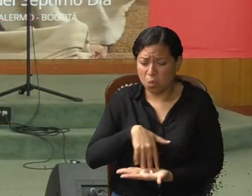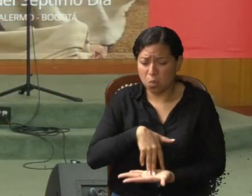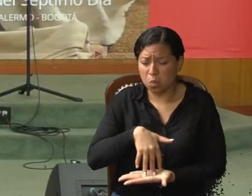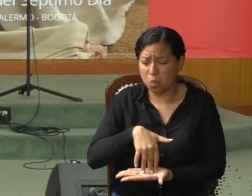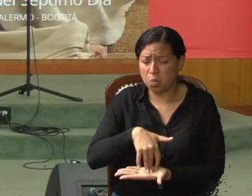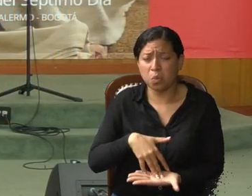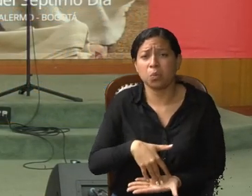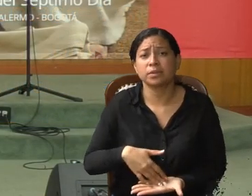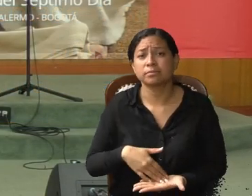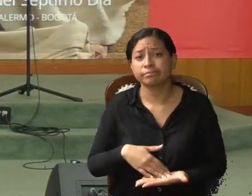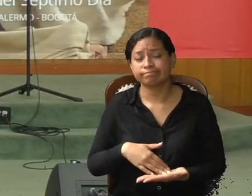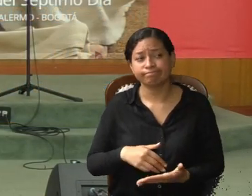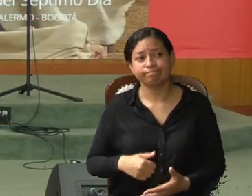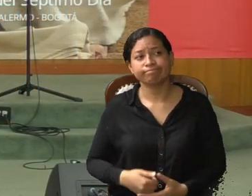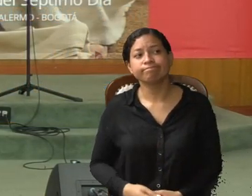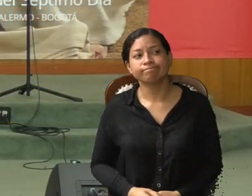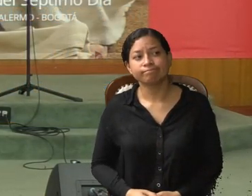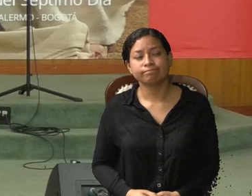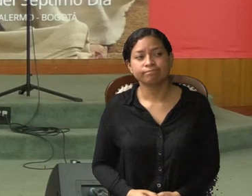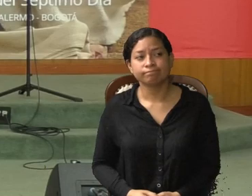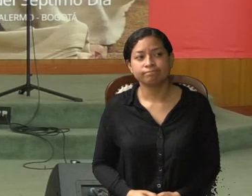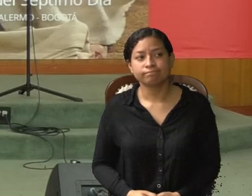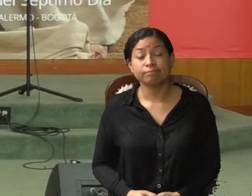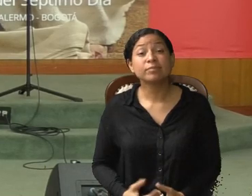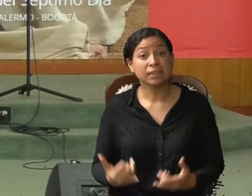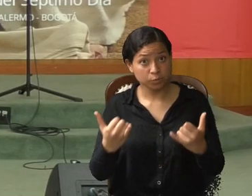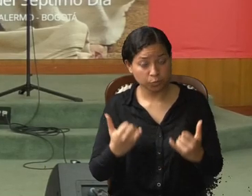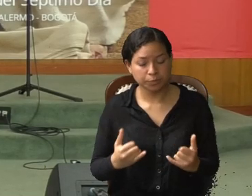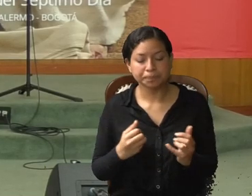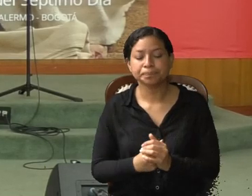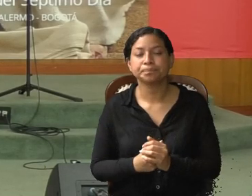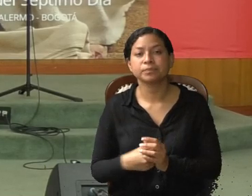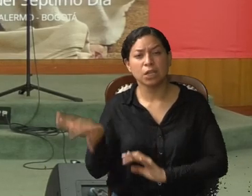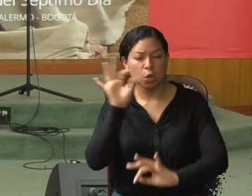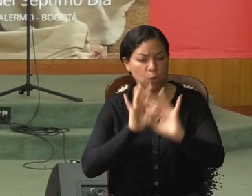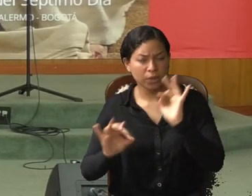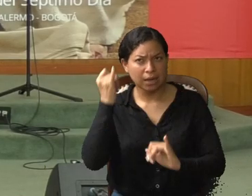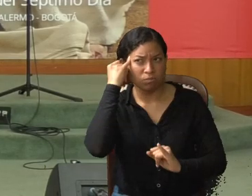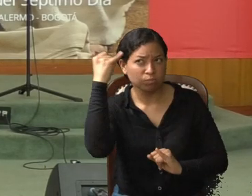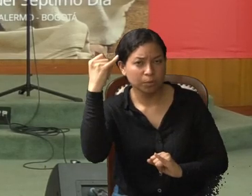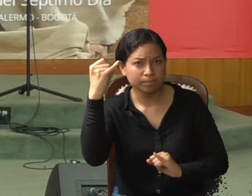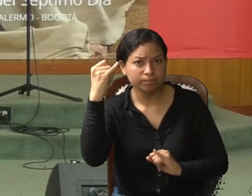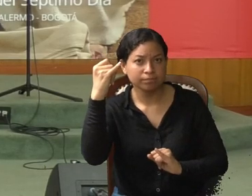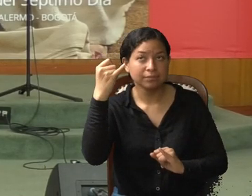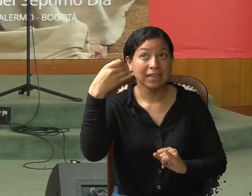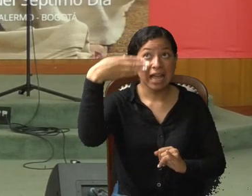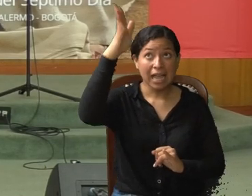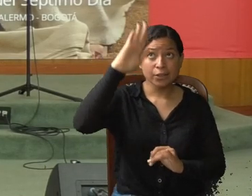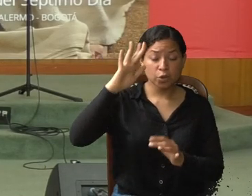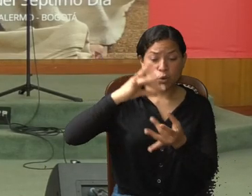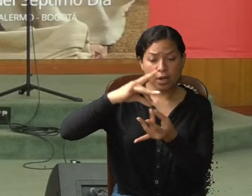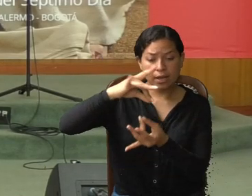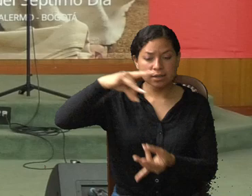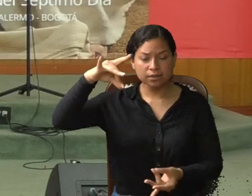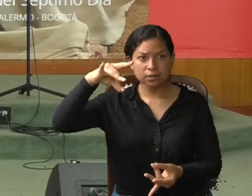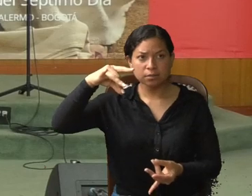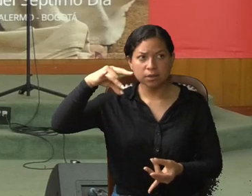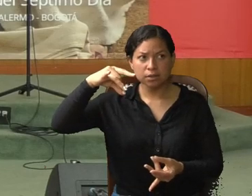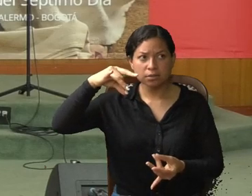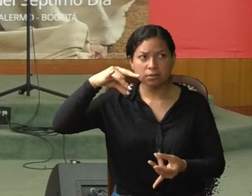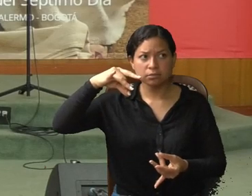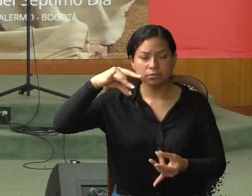Jehová. Así que si vamos completando la idea, y el Espíritu de Dios se movía, temblaba,